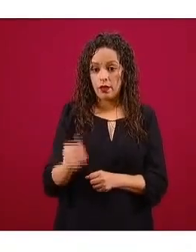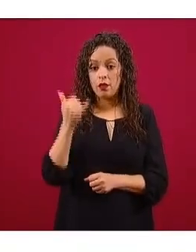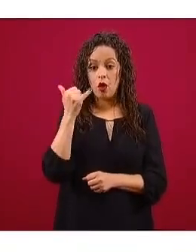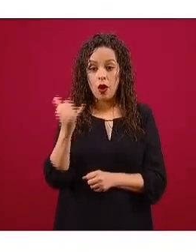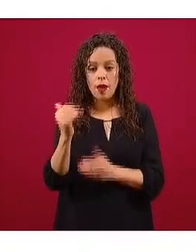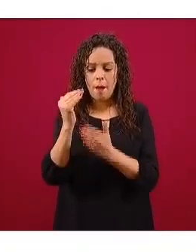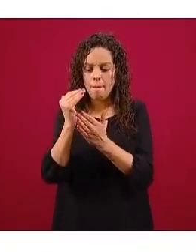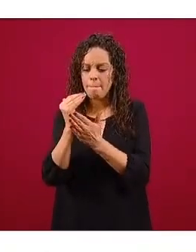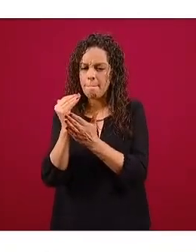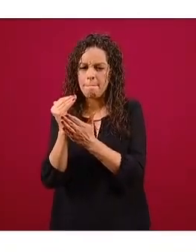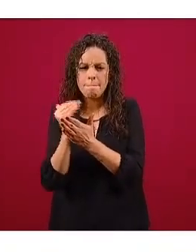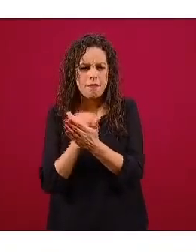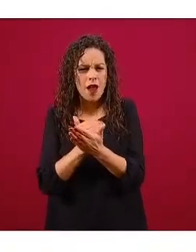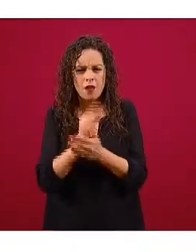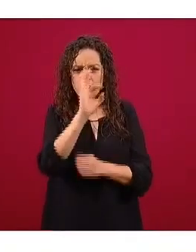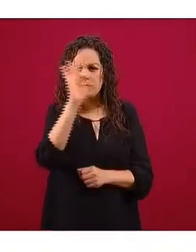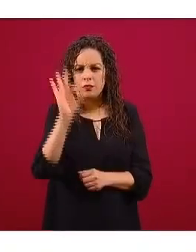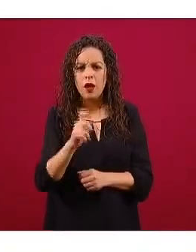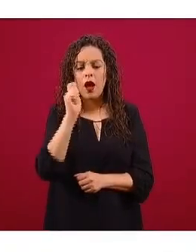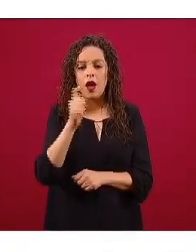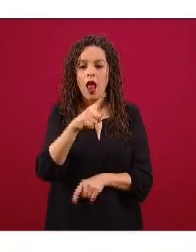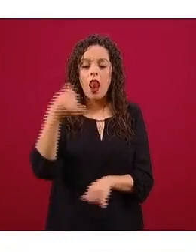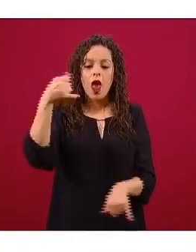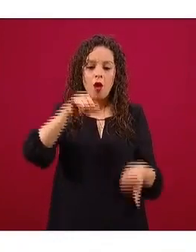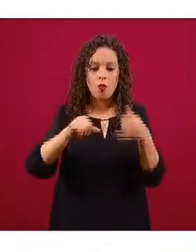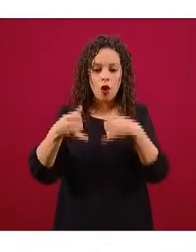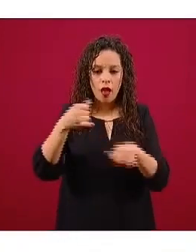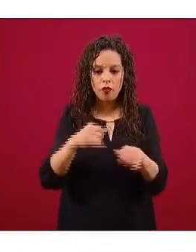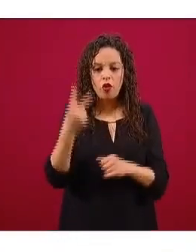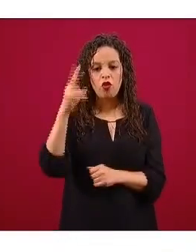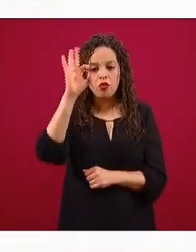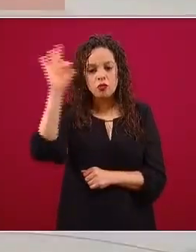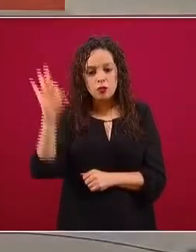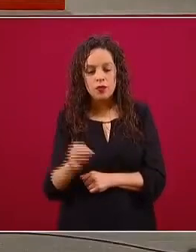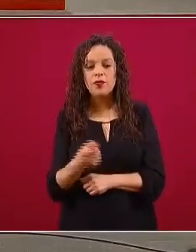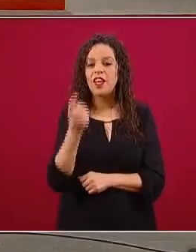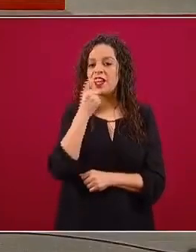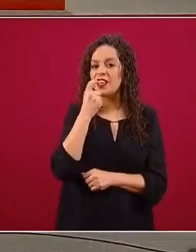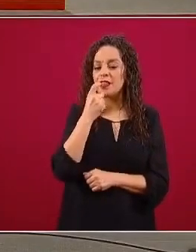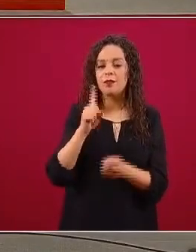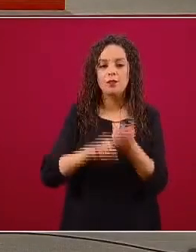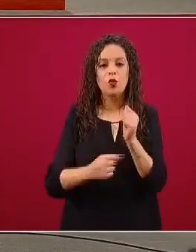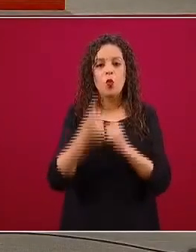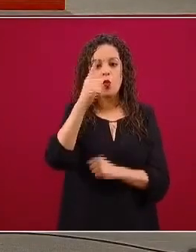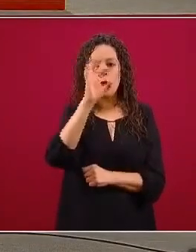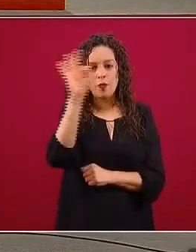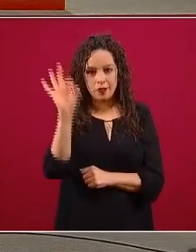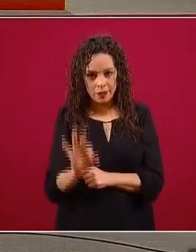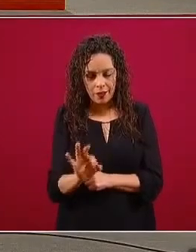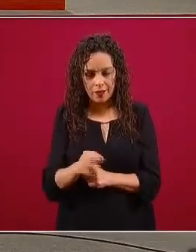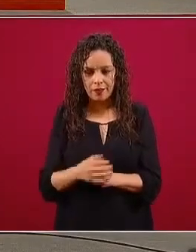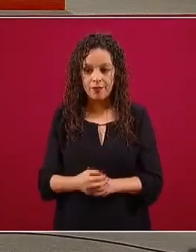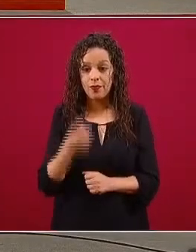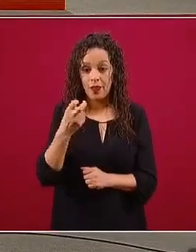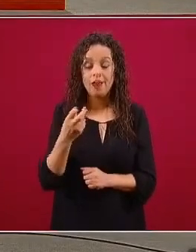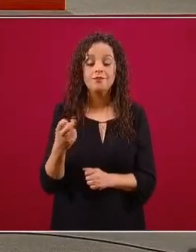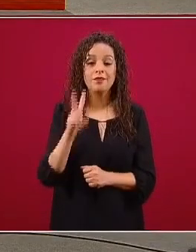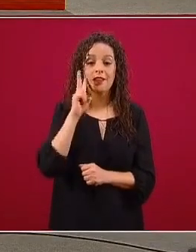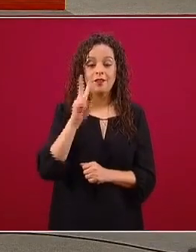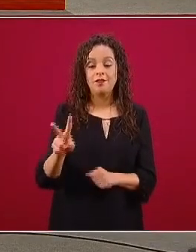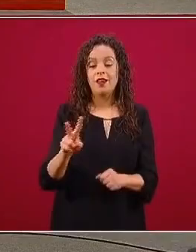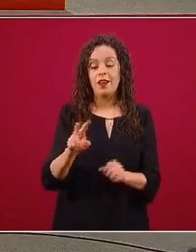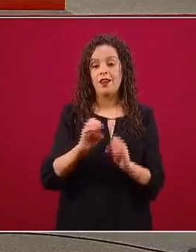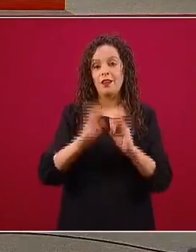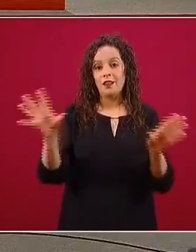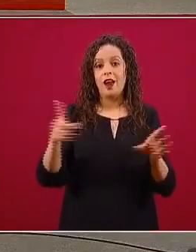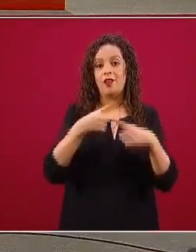porcentajes más pequeños, los laboratoristas con un 2%, los dentistas con un 1%, haciendo una gran diferencia en